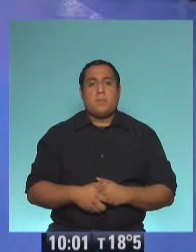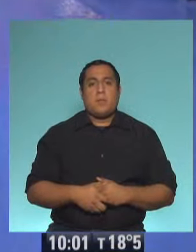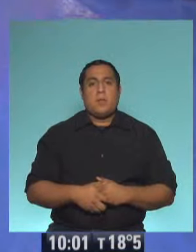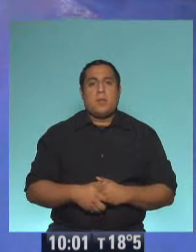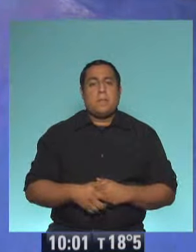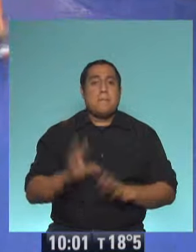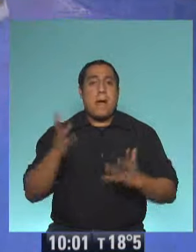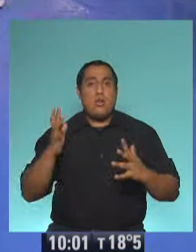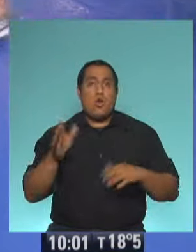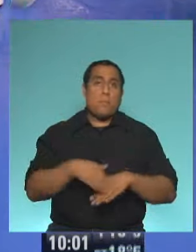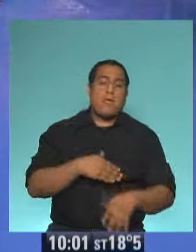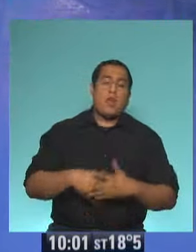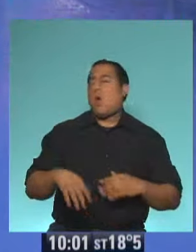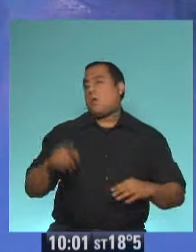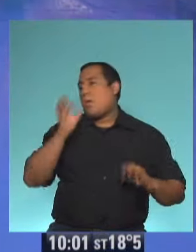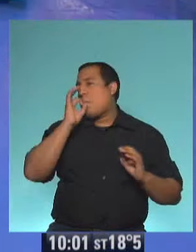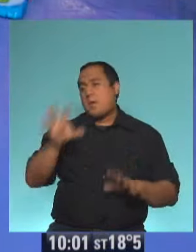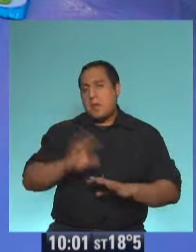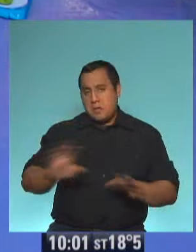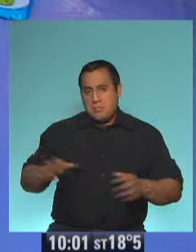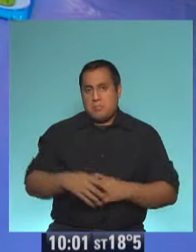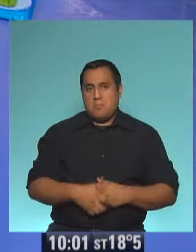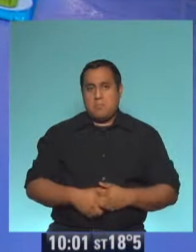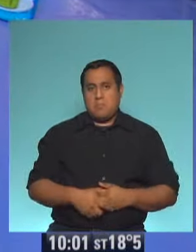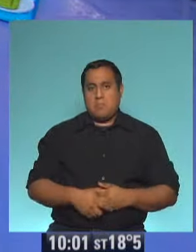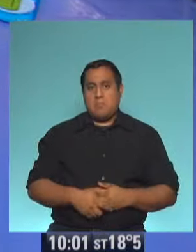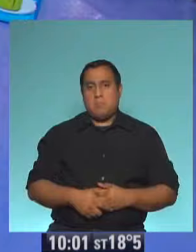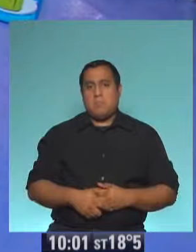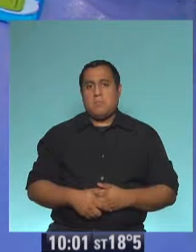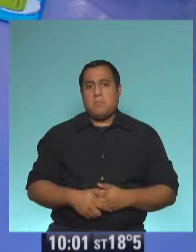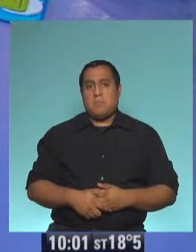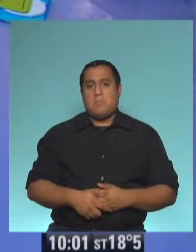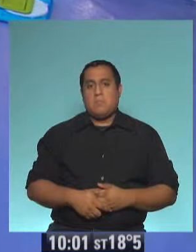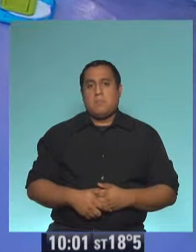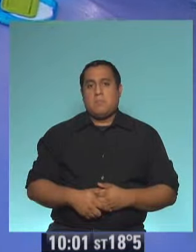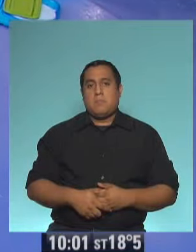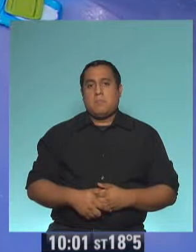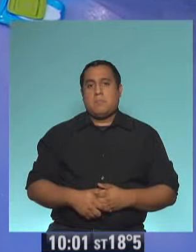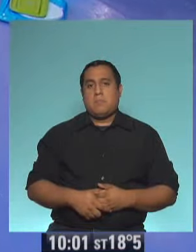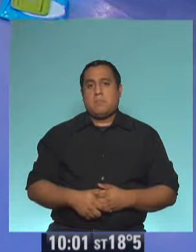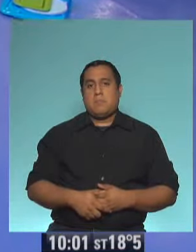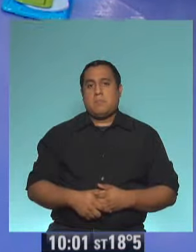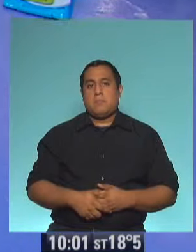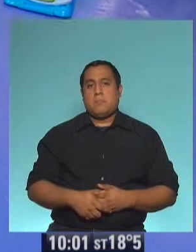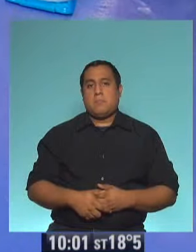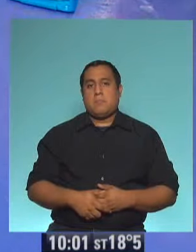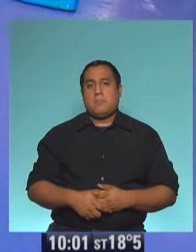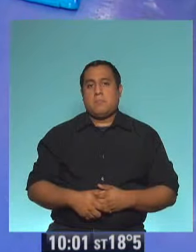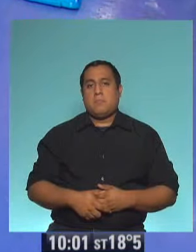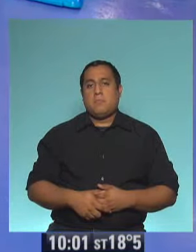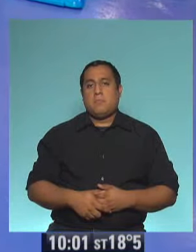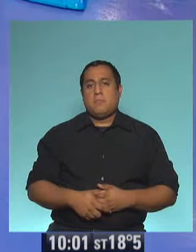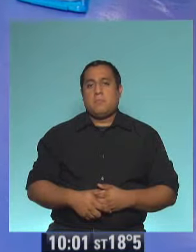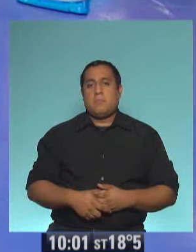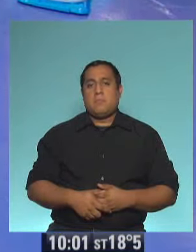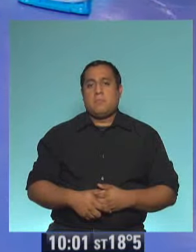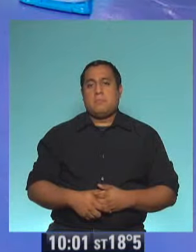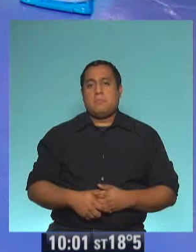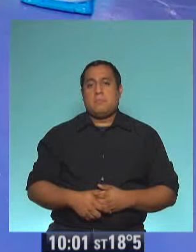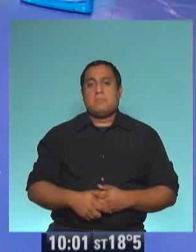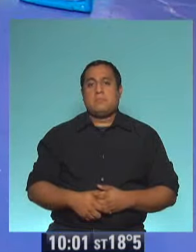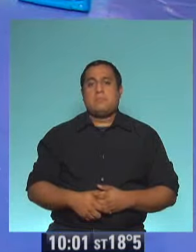el Diego. Con la mano. El Diego. Como quieran. A ver, bueno, empiezo con el Diego. Mira. ¡Ay, no! De a una, ¿eh? Si fuera el Diego, ahí está. Tararara, eso, a buscar